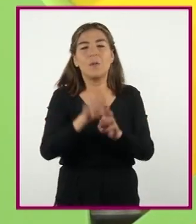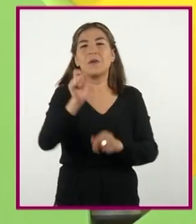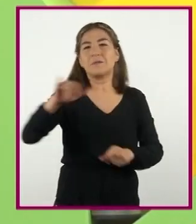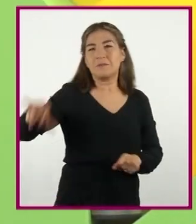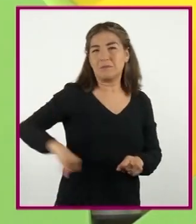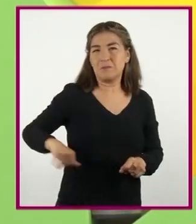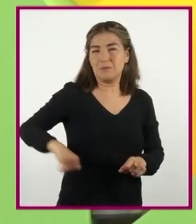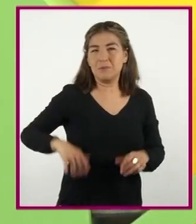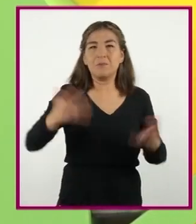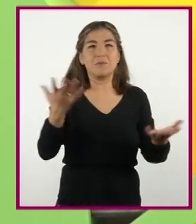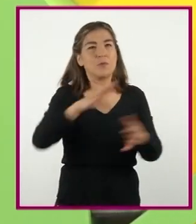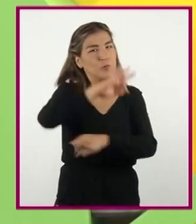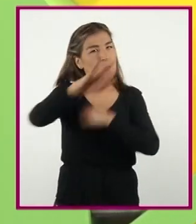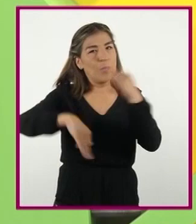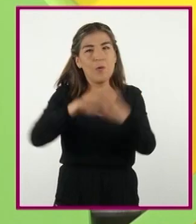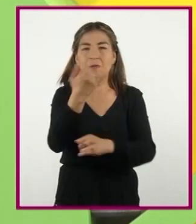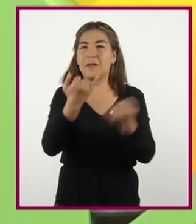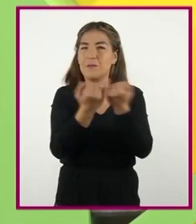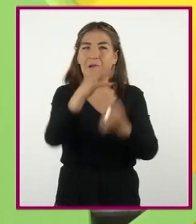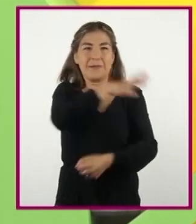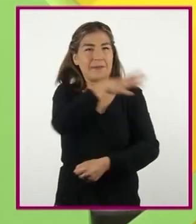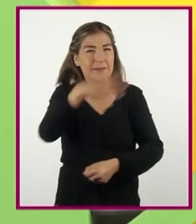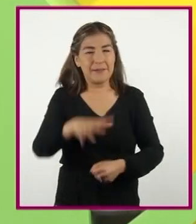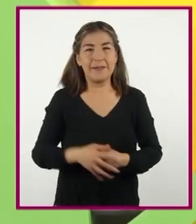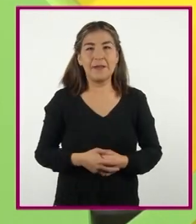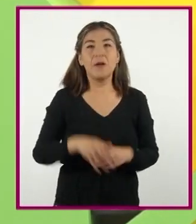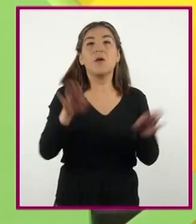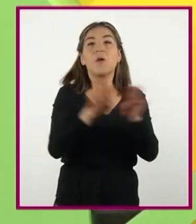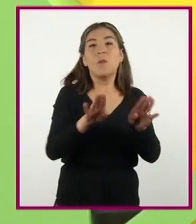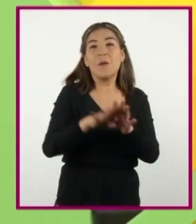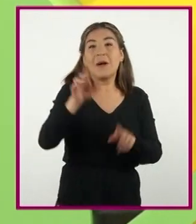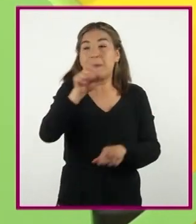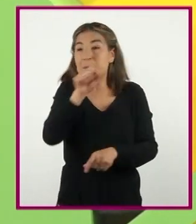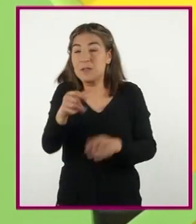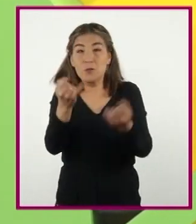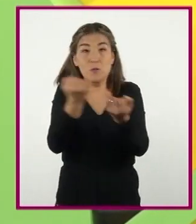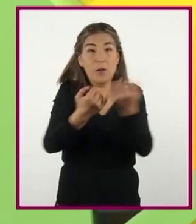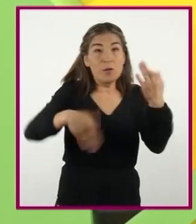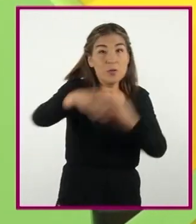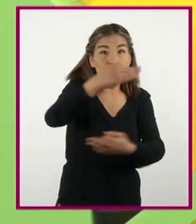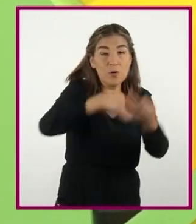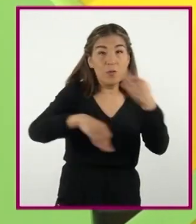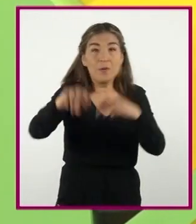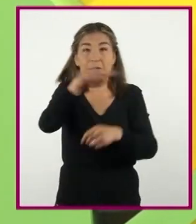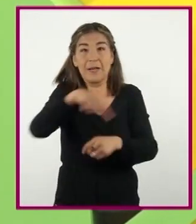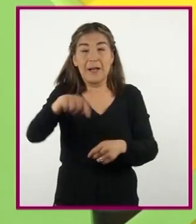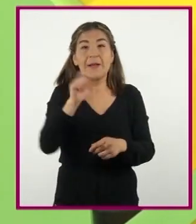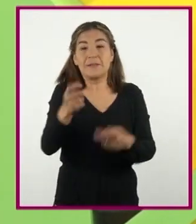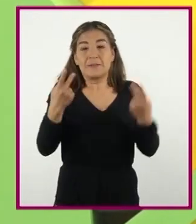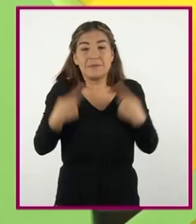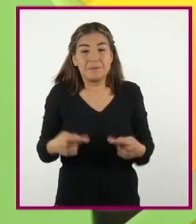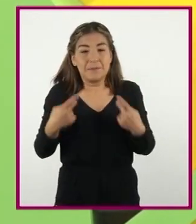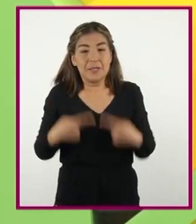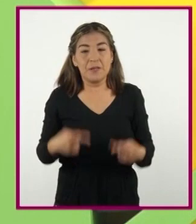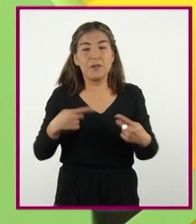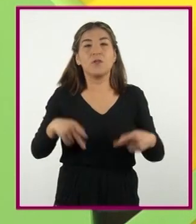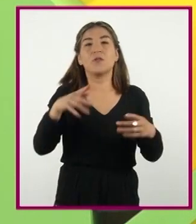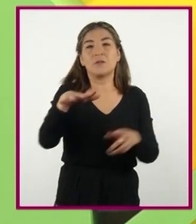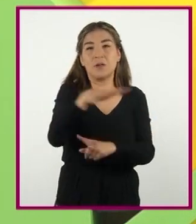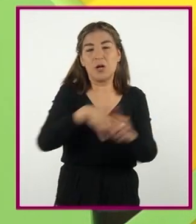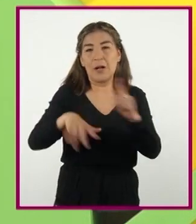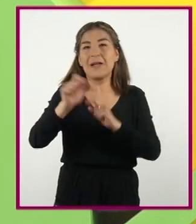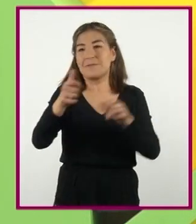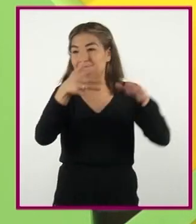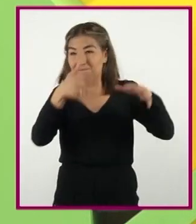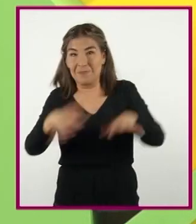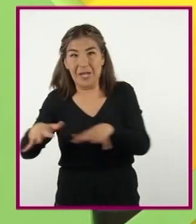interés general. Aunque no serán las mismas acciones que llevan a cabo las y los habitantes de las costas a